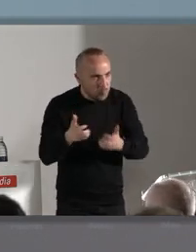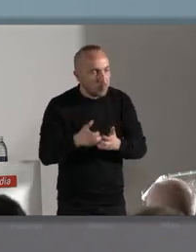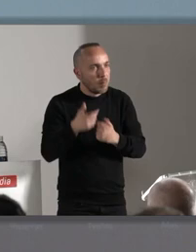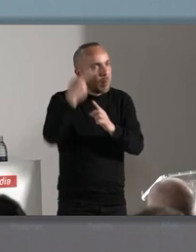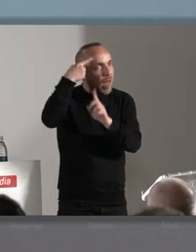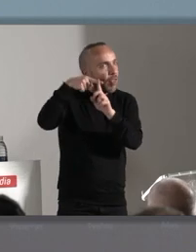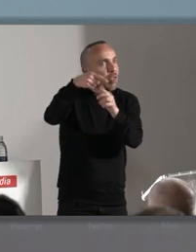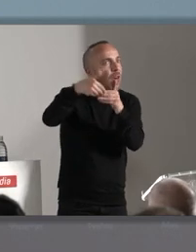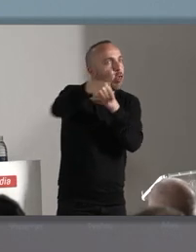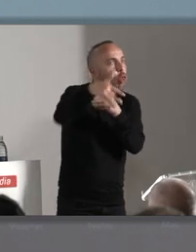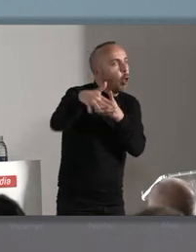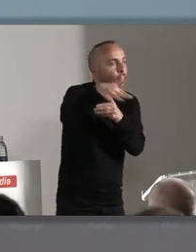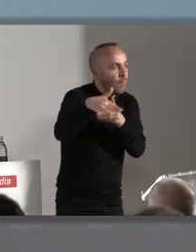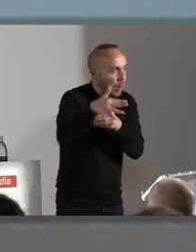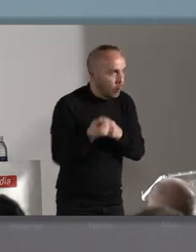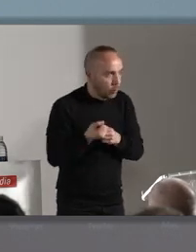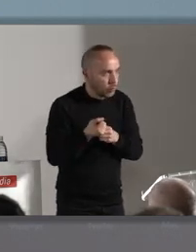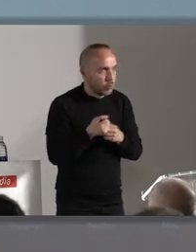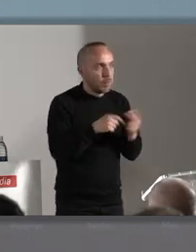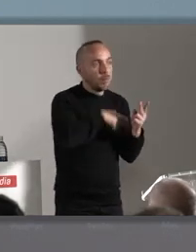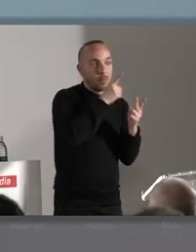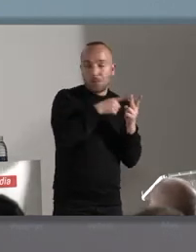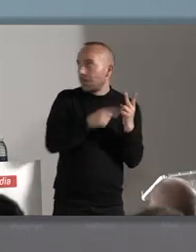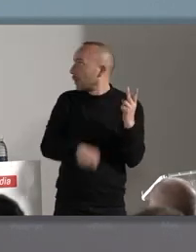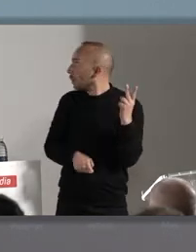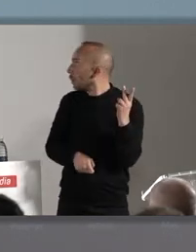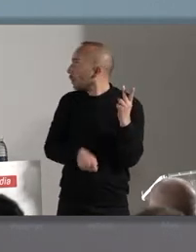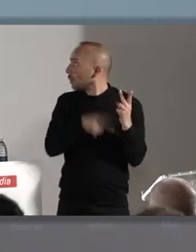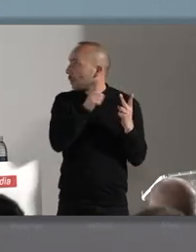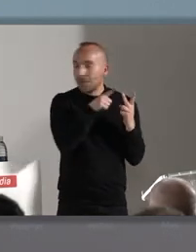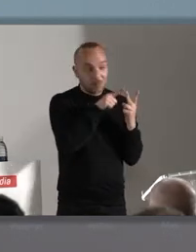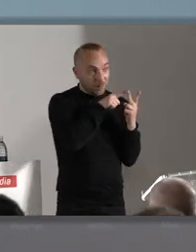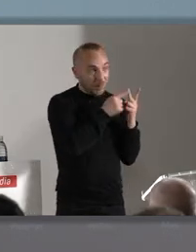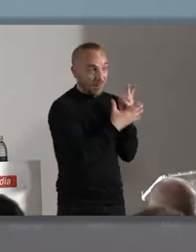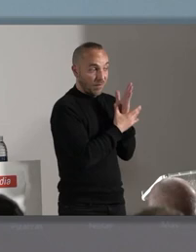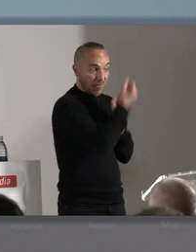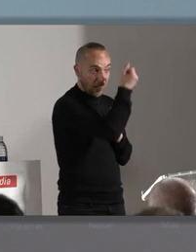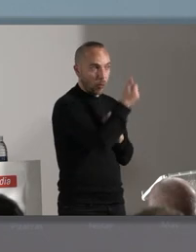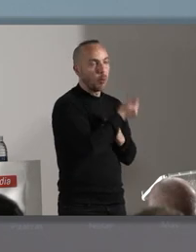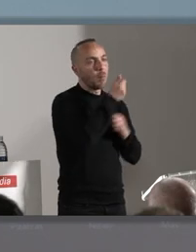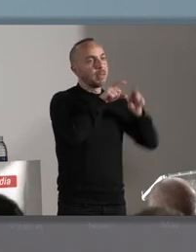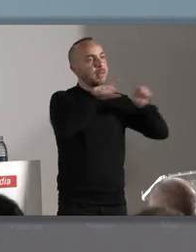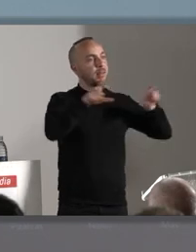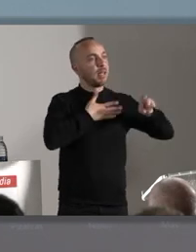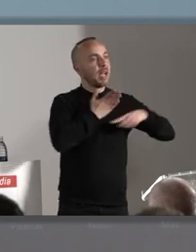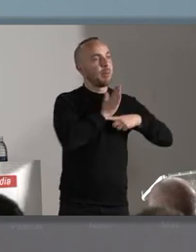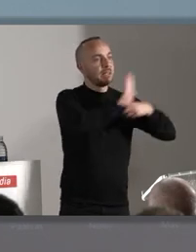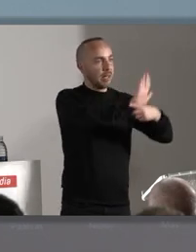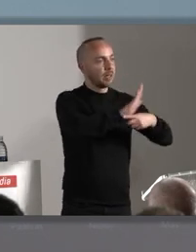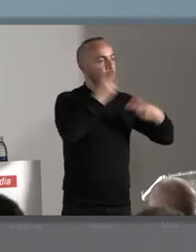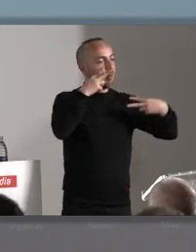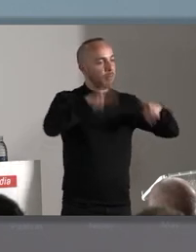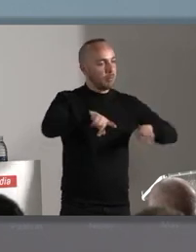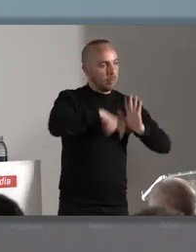vamos, características del modelo, mientras la Federación está haciendo un papel más de entidad representativa reconocida por ley, ¿no?